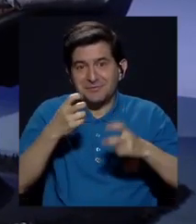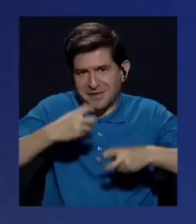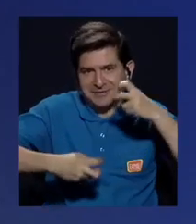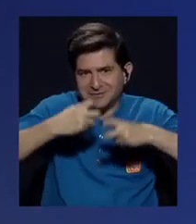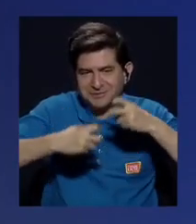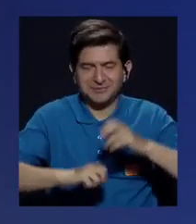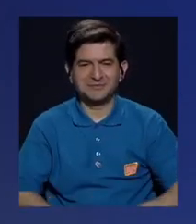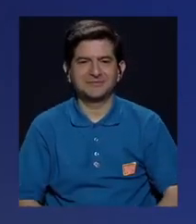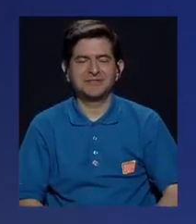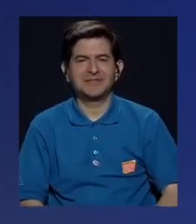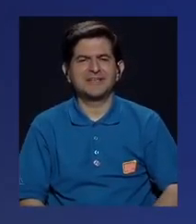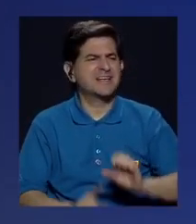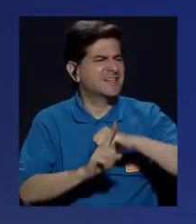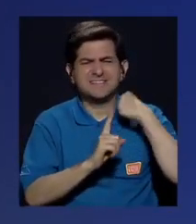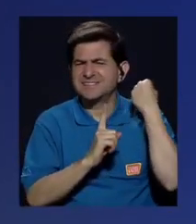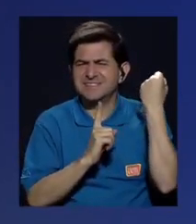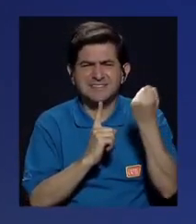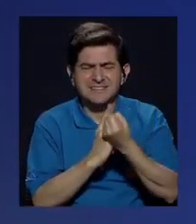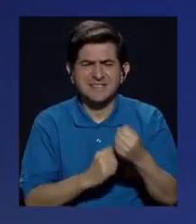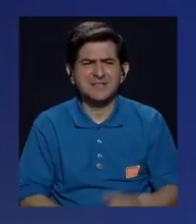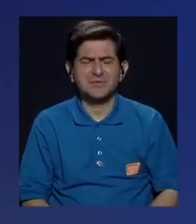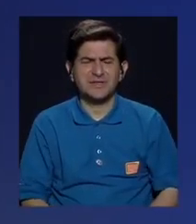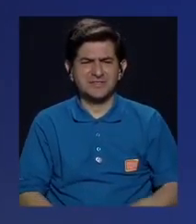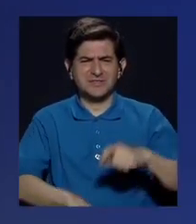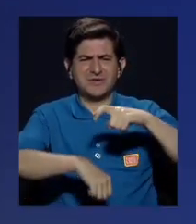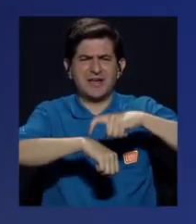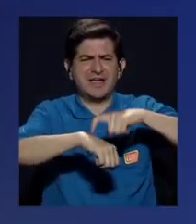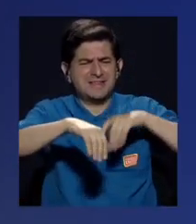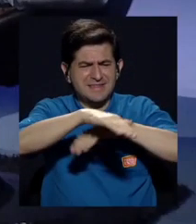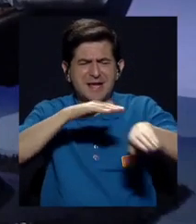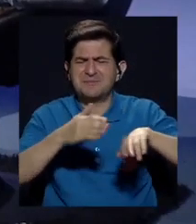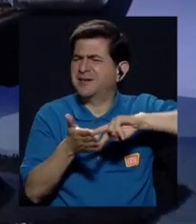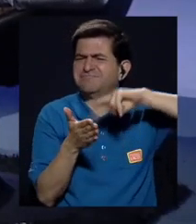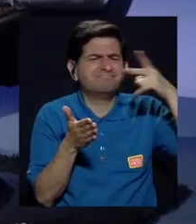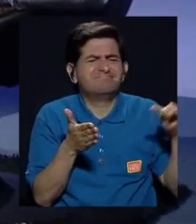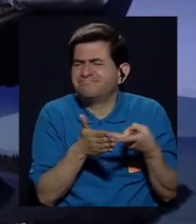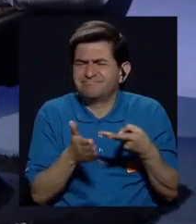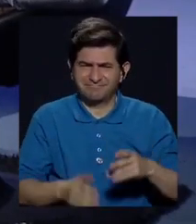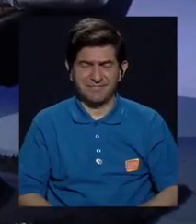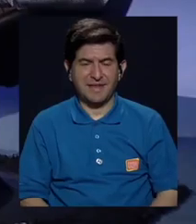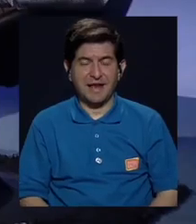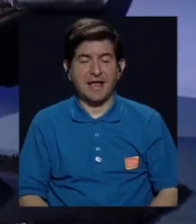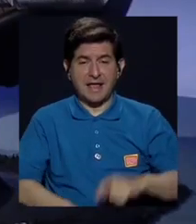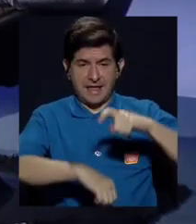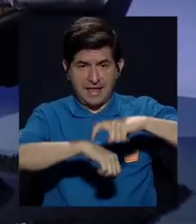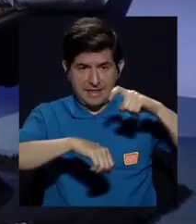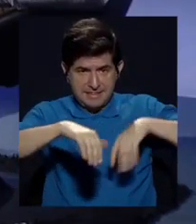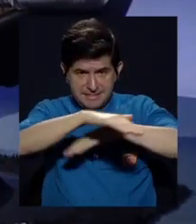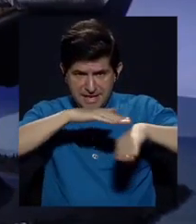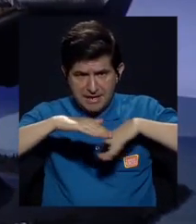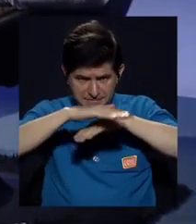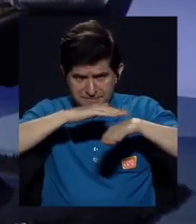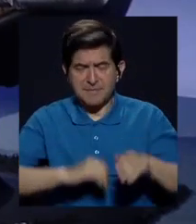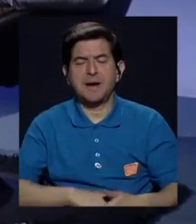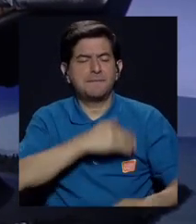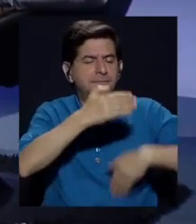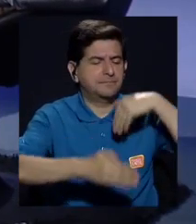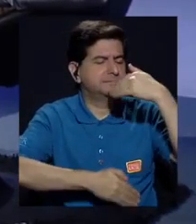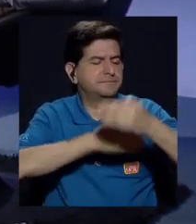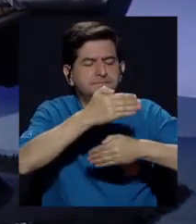yo, ¿verdad? Y es, ¿en qué consiste esa etapa básica, don Erasmo? La etapa básica es un